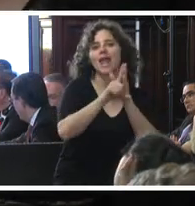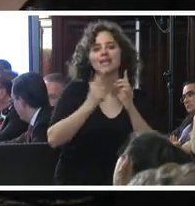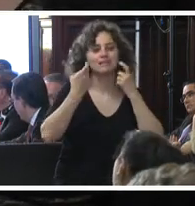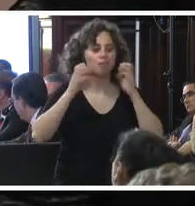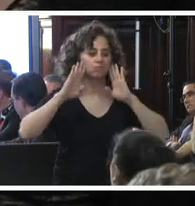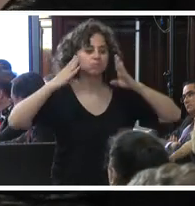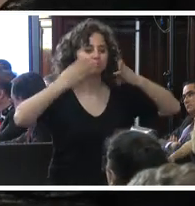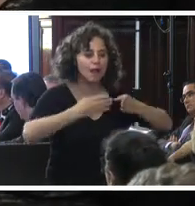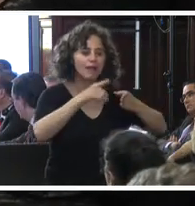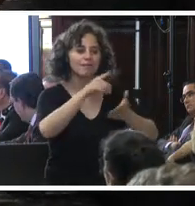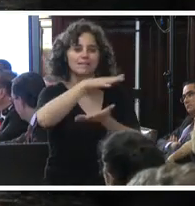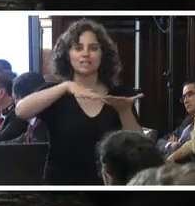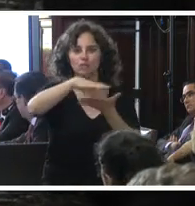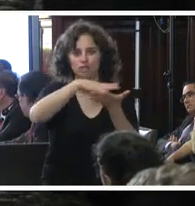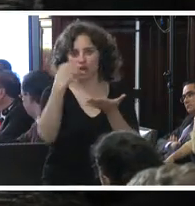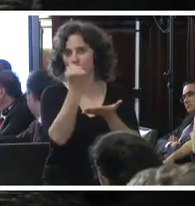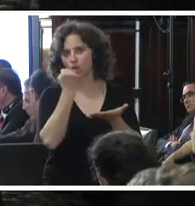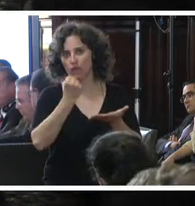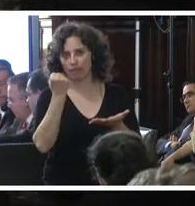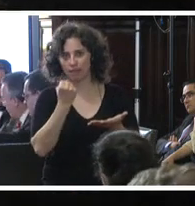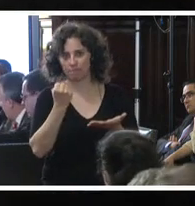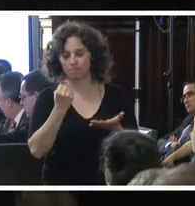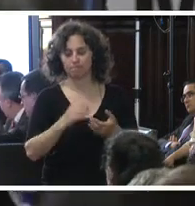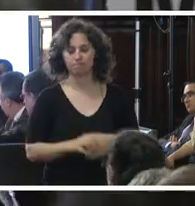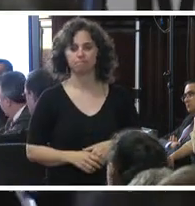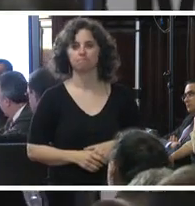atender esta situación que es tan importante.